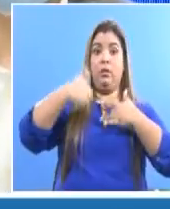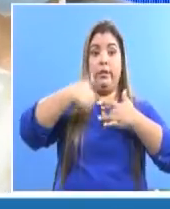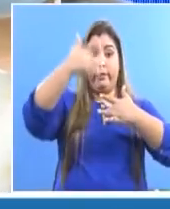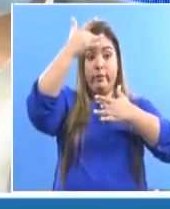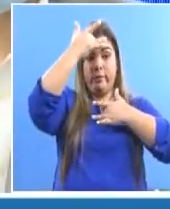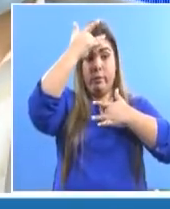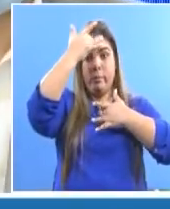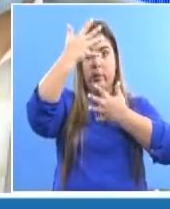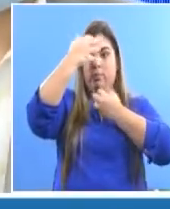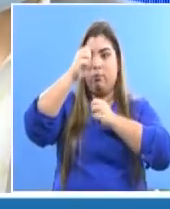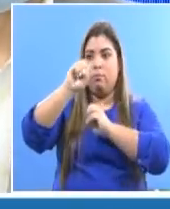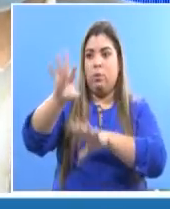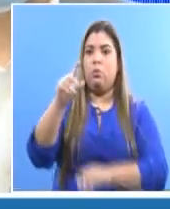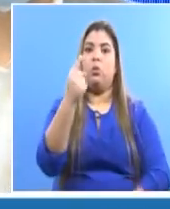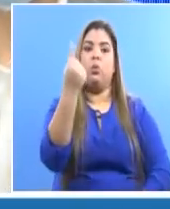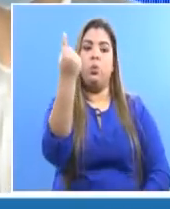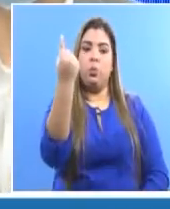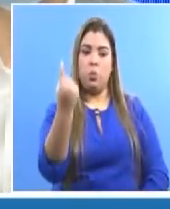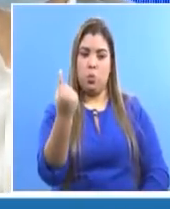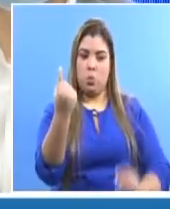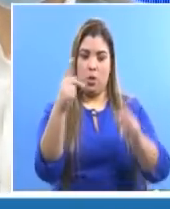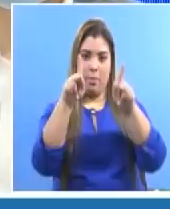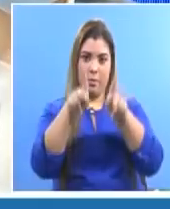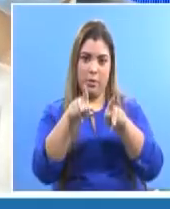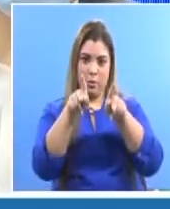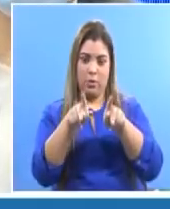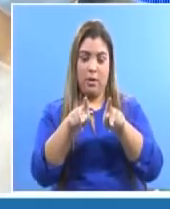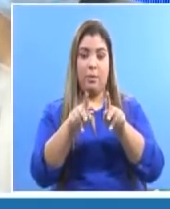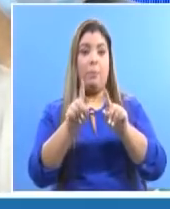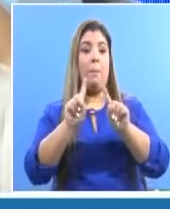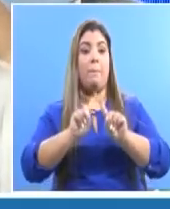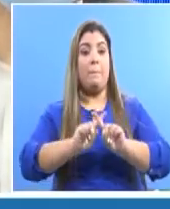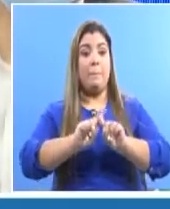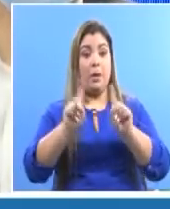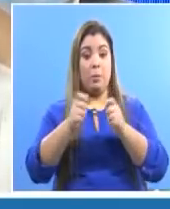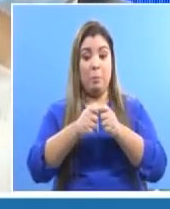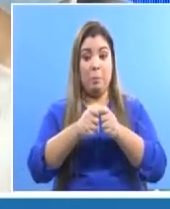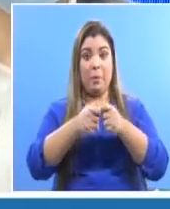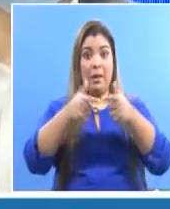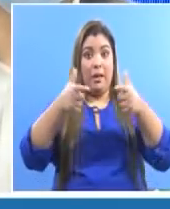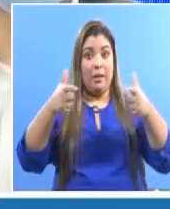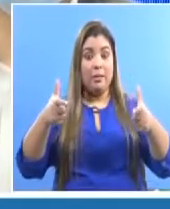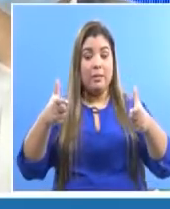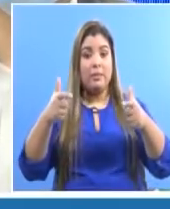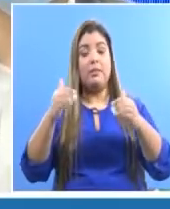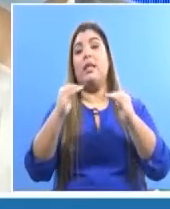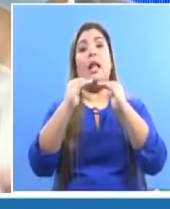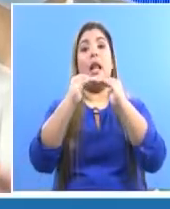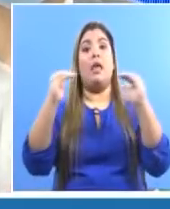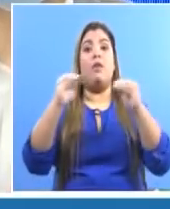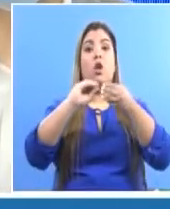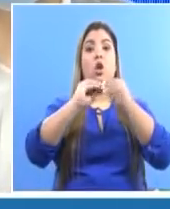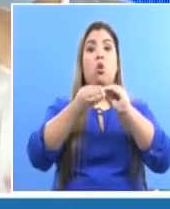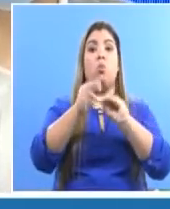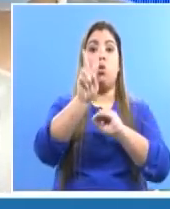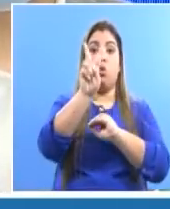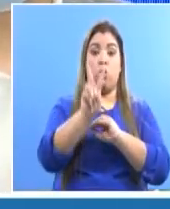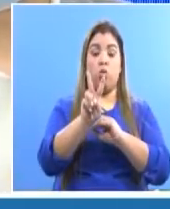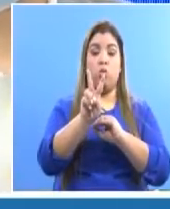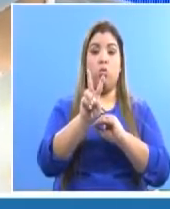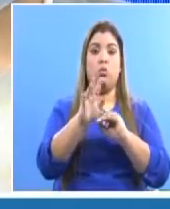solamente se lo estaba transmitiendo a una sola persona. Cuando esto aumenta y llega al nivel de 2, es cuando